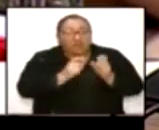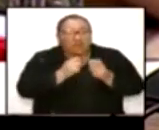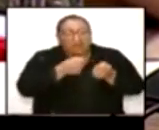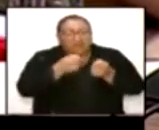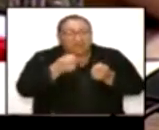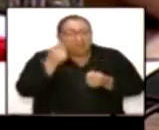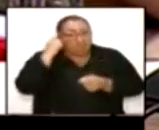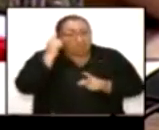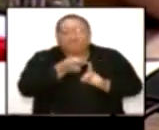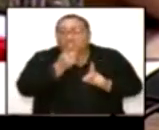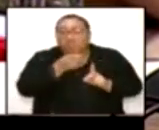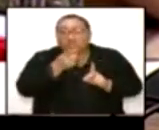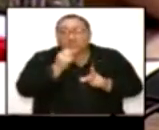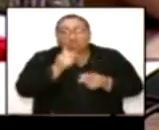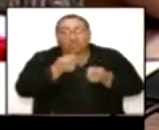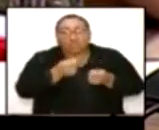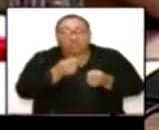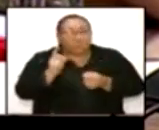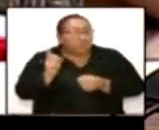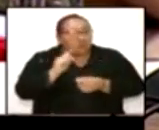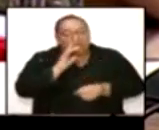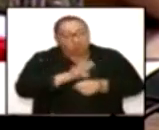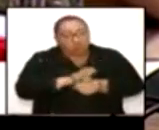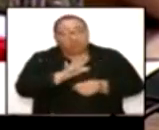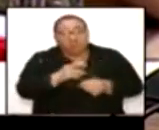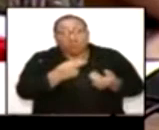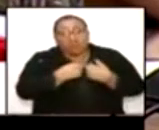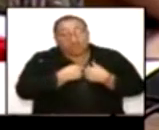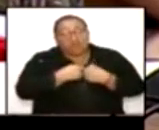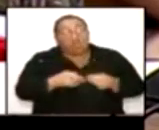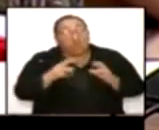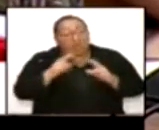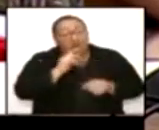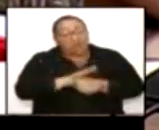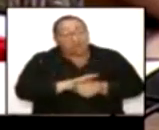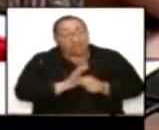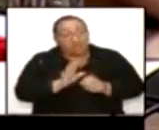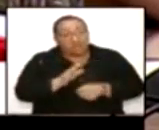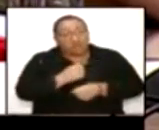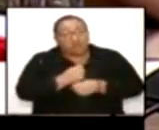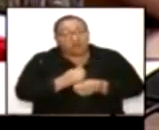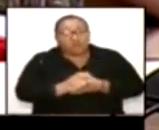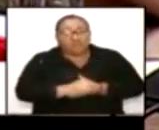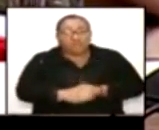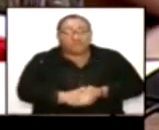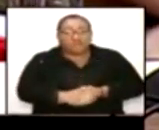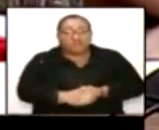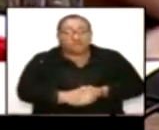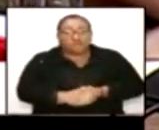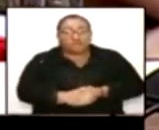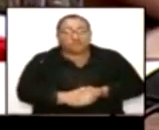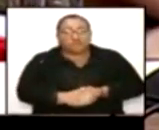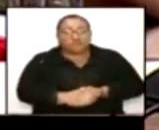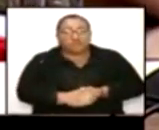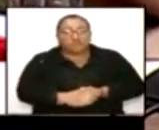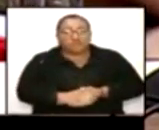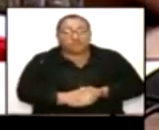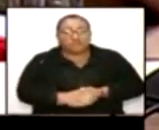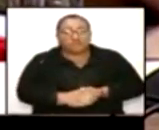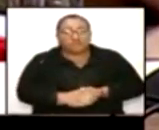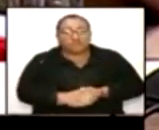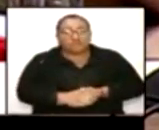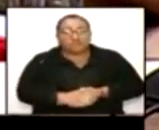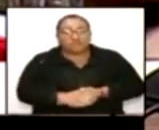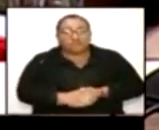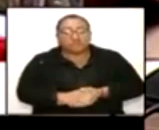tipo de amenaza o efecto disuasorio y que no cumplan su deber. Ojalá que lo cumplieran, ojalá que en adelante no tengamos que ver casos como este, en el